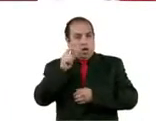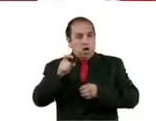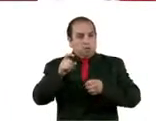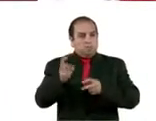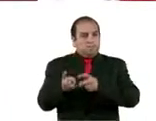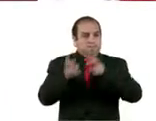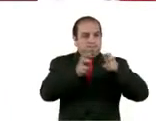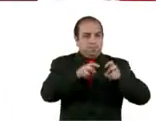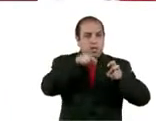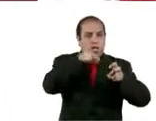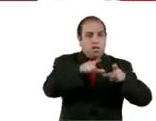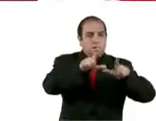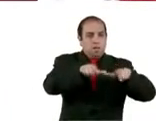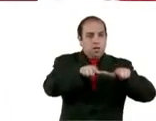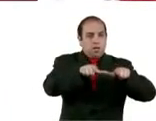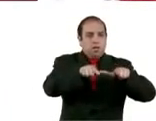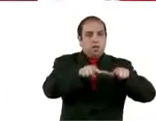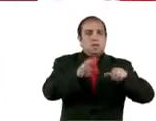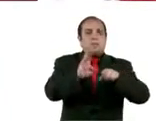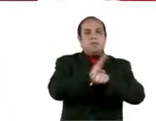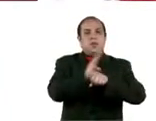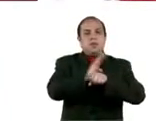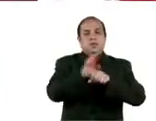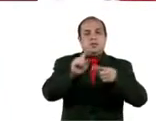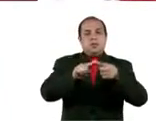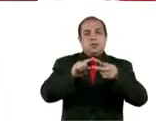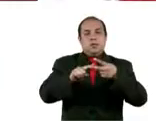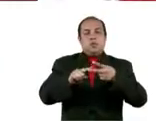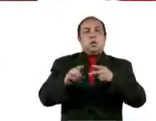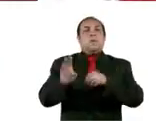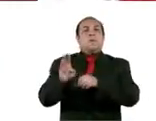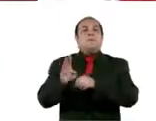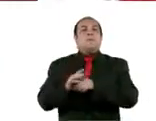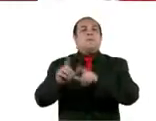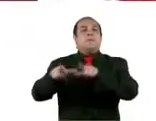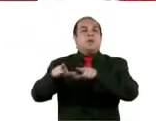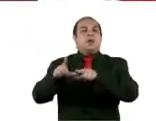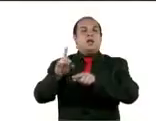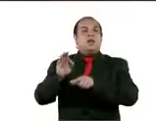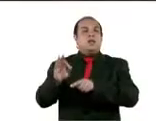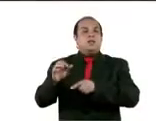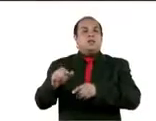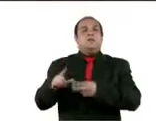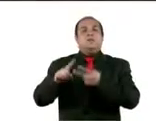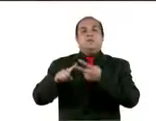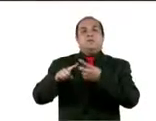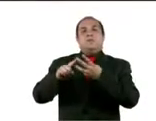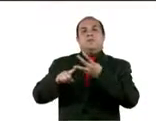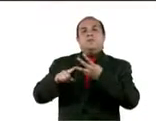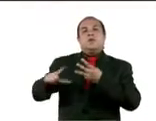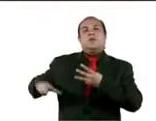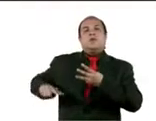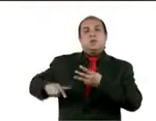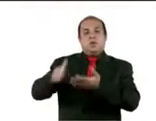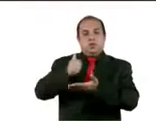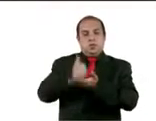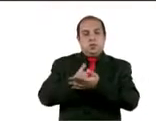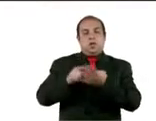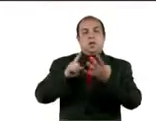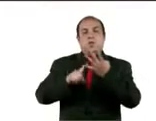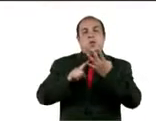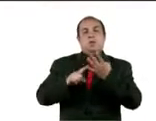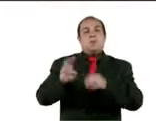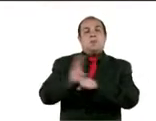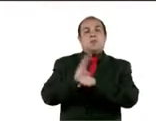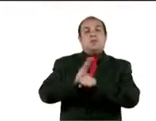mañana en la página de Bienestar, en la página del DIF, del Gobierno de la Ciudad, de Bienestar del Gobierno de México para